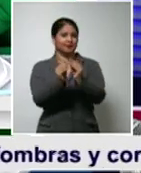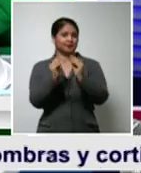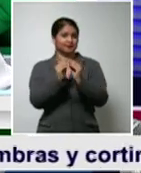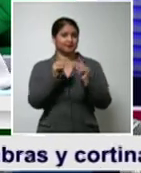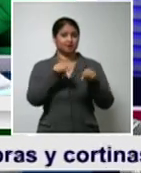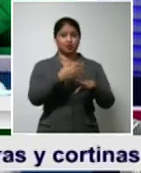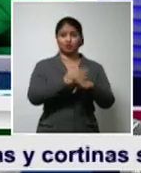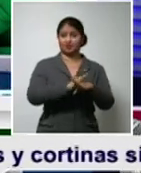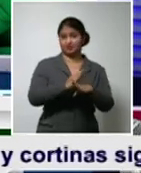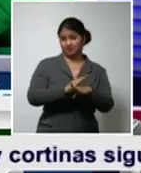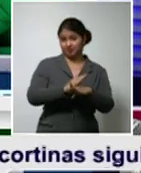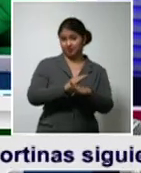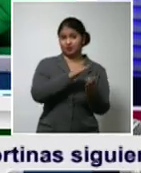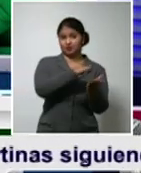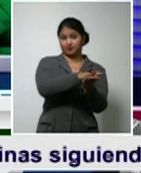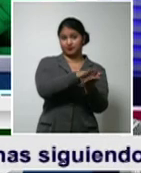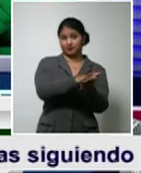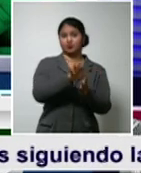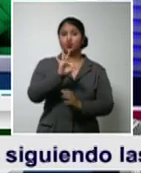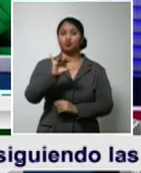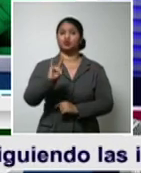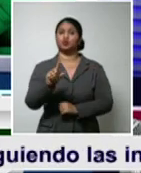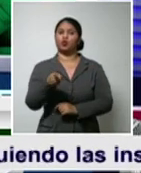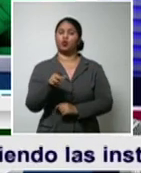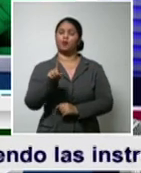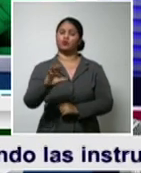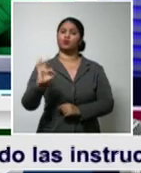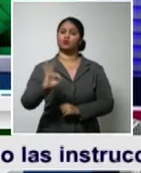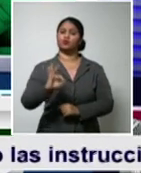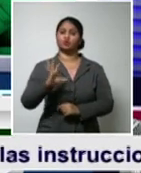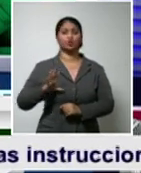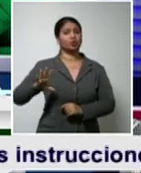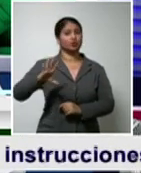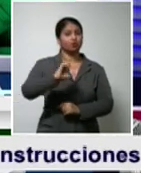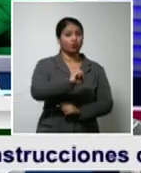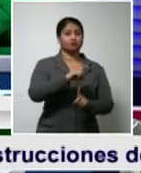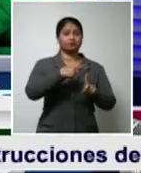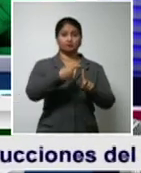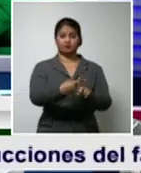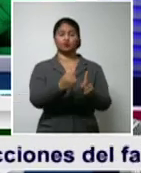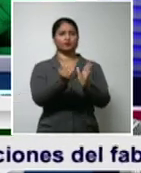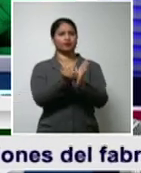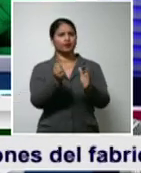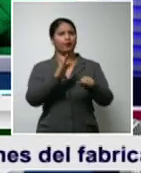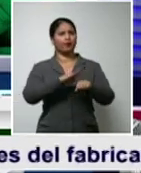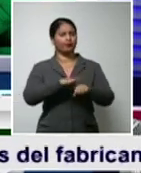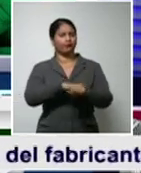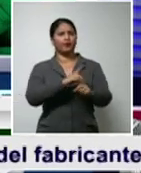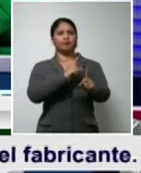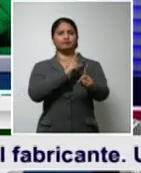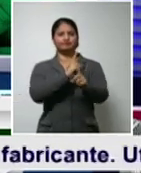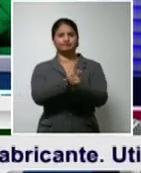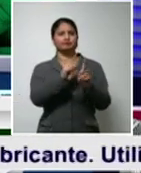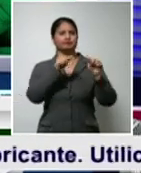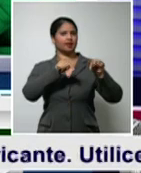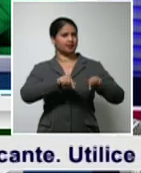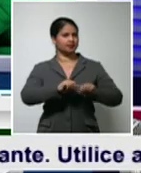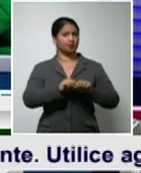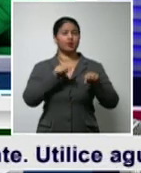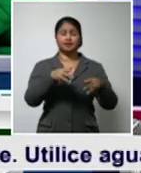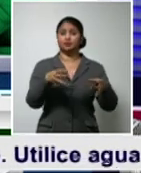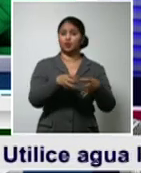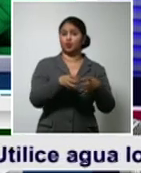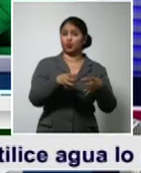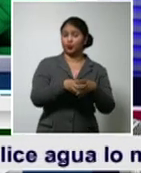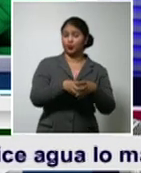el 89,1% haya sido contacto de un caso confirmado. Grupo de riesgo,